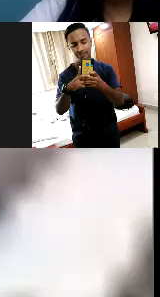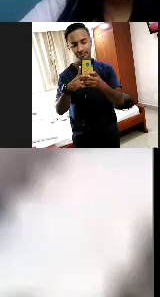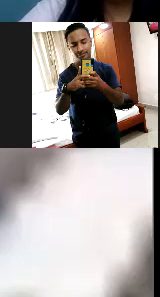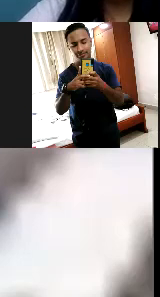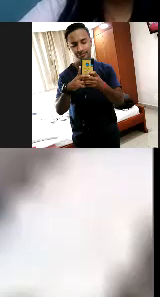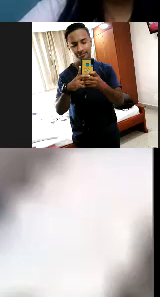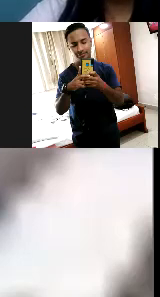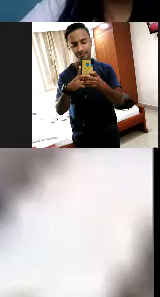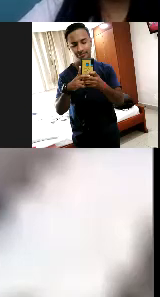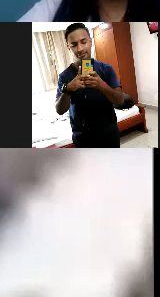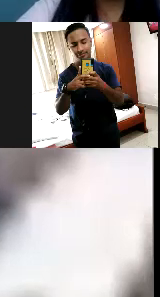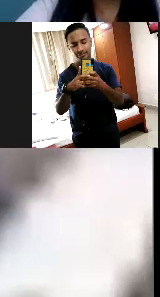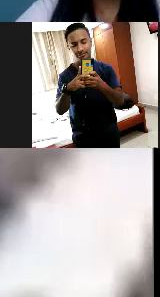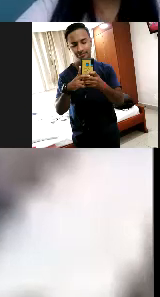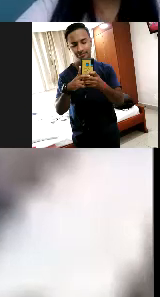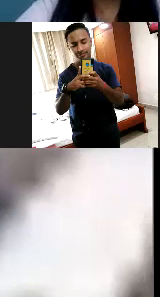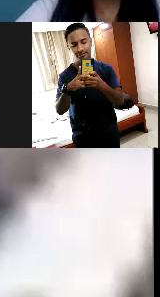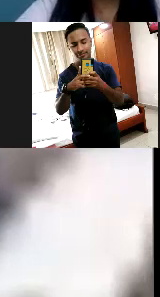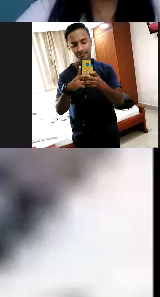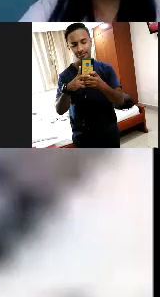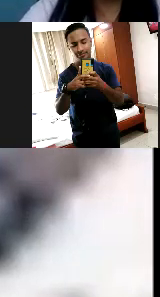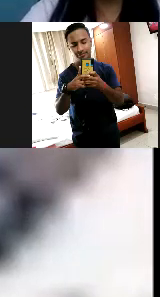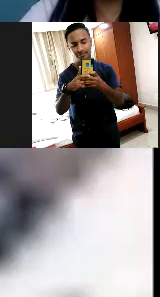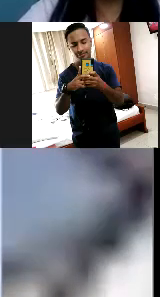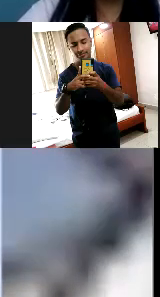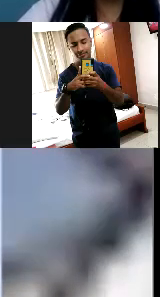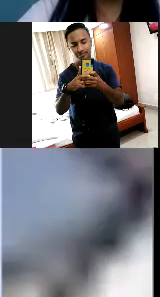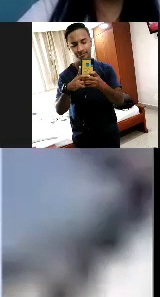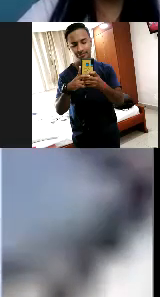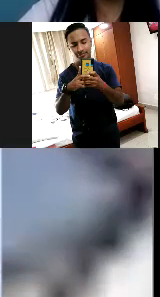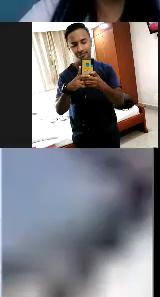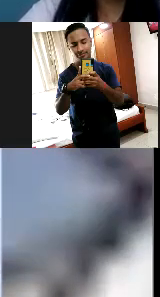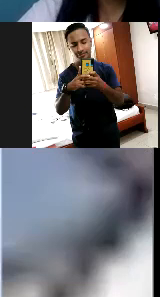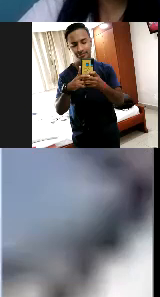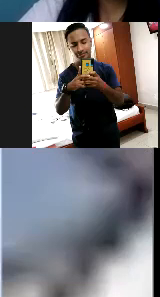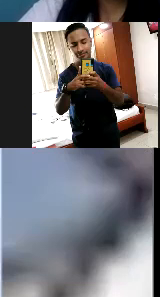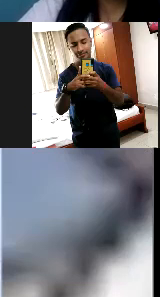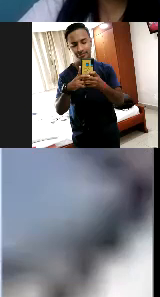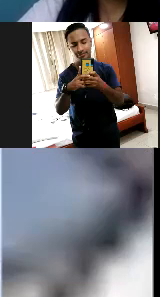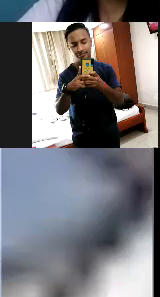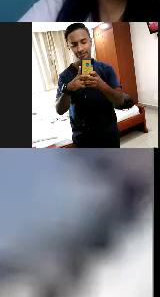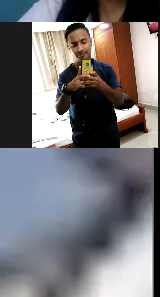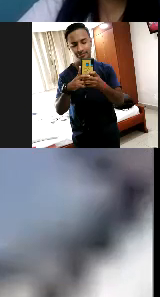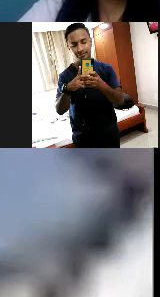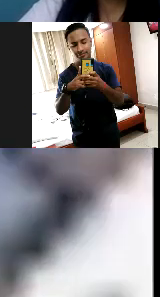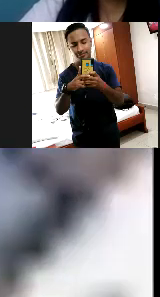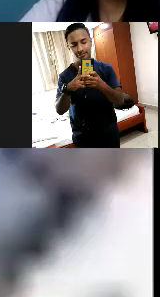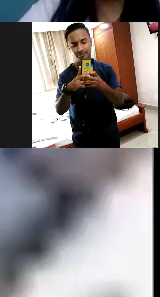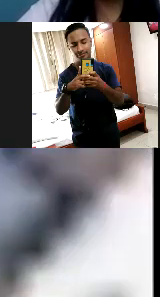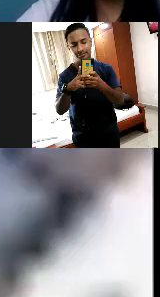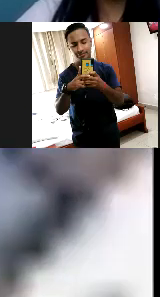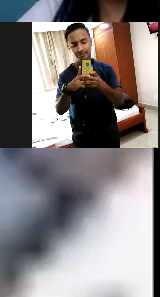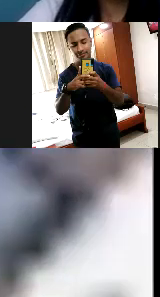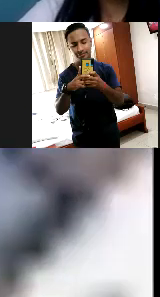este procedimiento es netamente estéril, ¿no? Si vamos a hacer